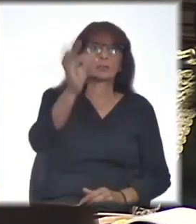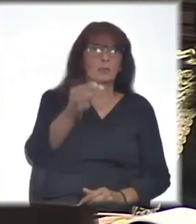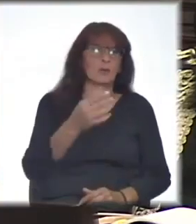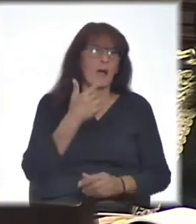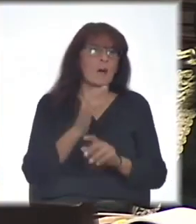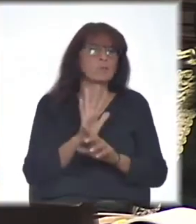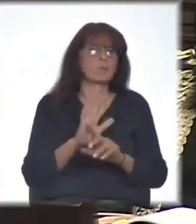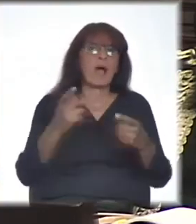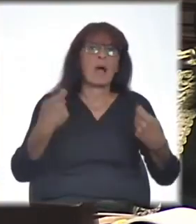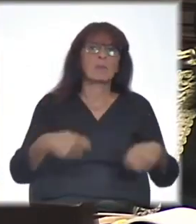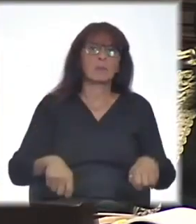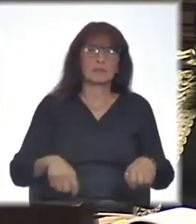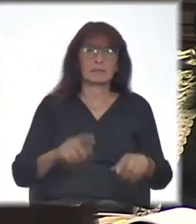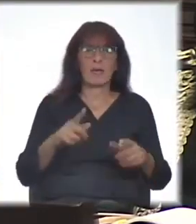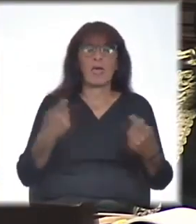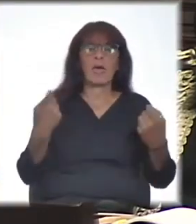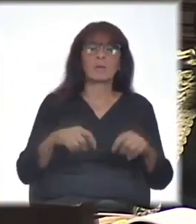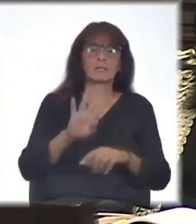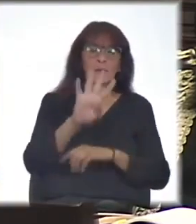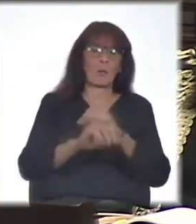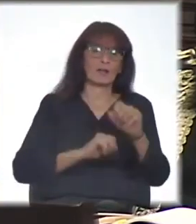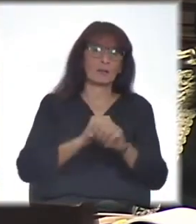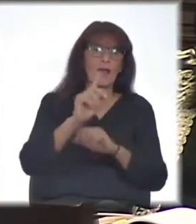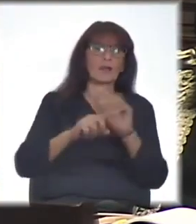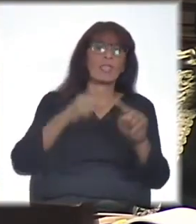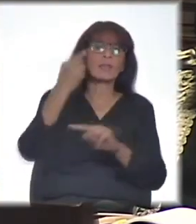apuesta que 4 años después se hizo realidad.